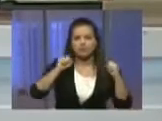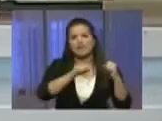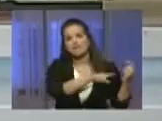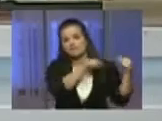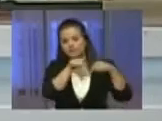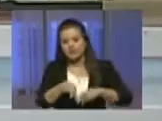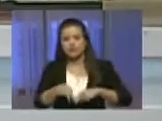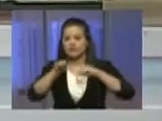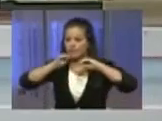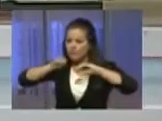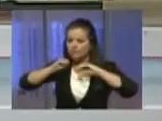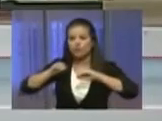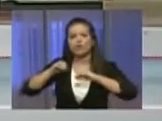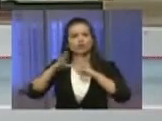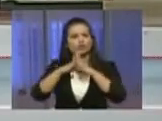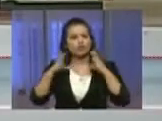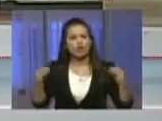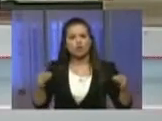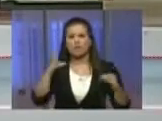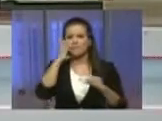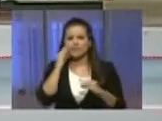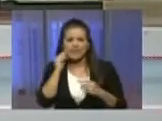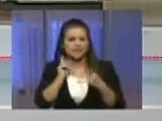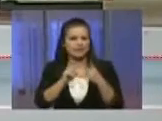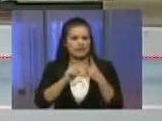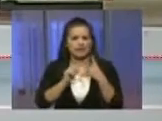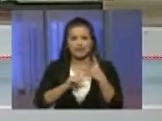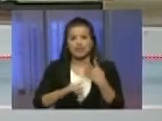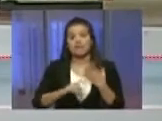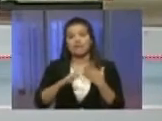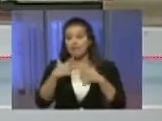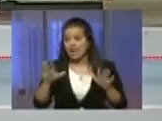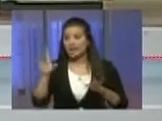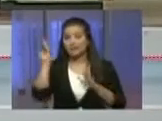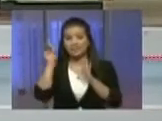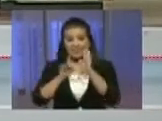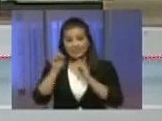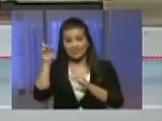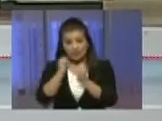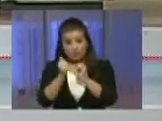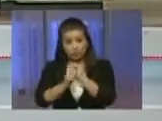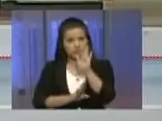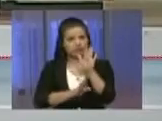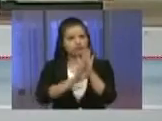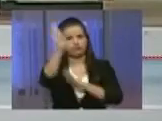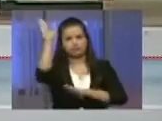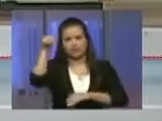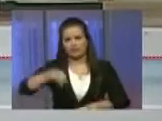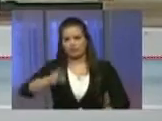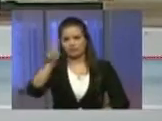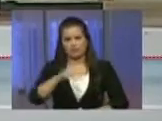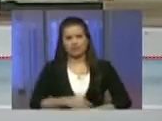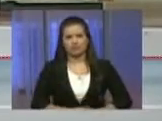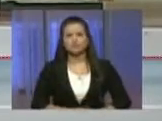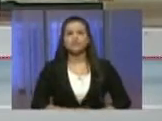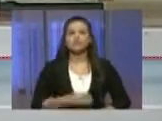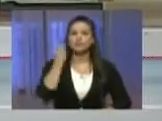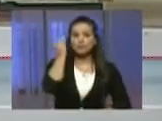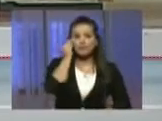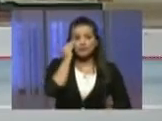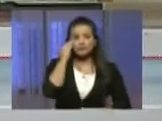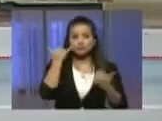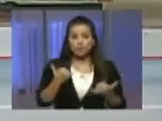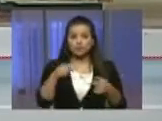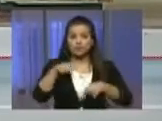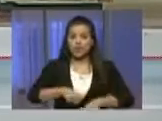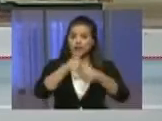conocimiento técnico su experiencia y eso ha hecho crecer el deporte en esa área específica Ah así que yo creo que el gran